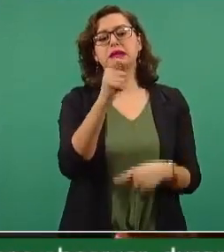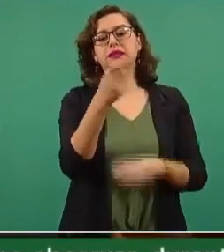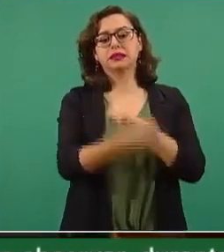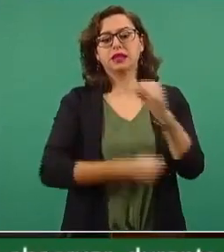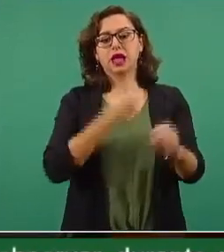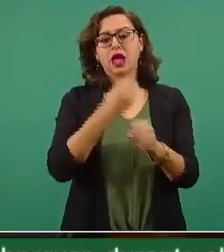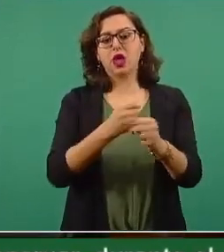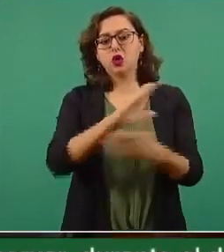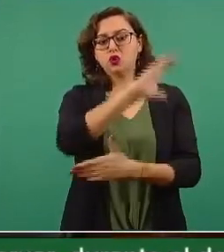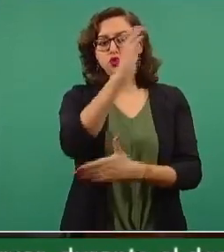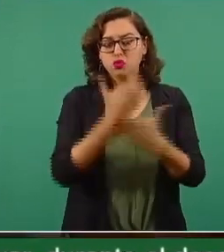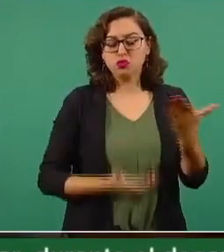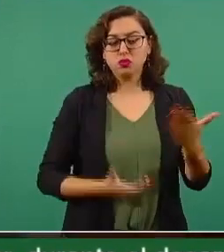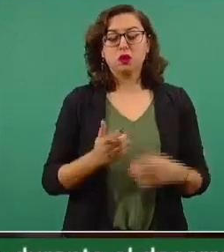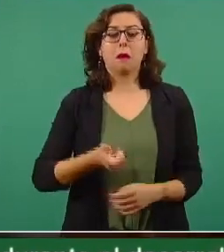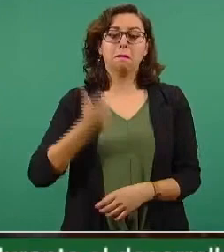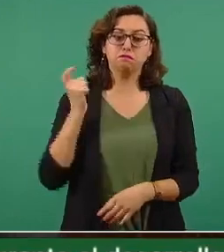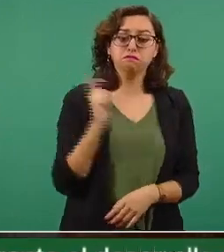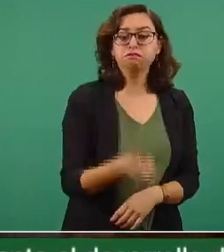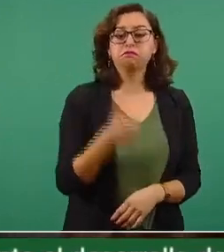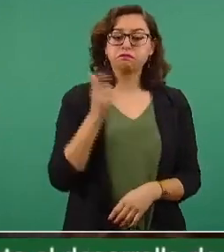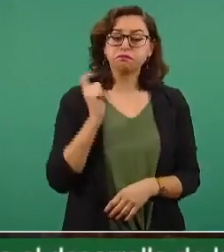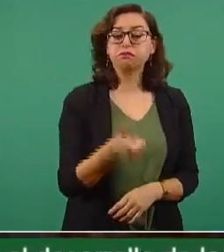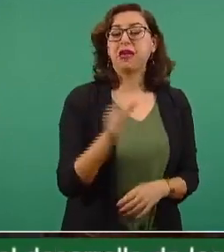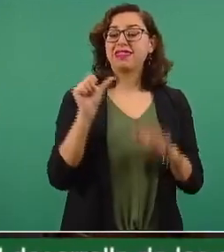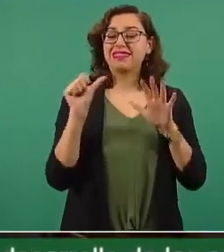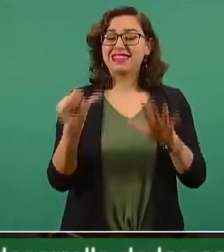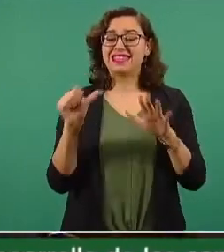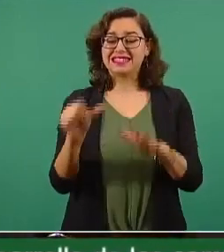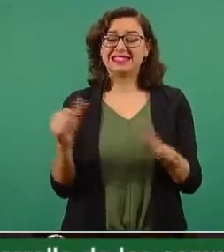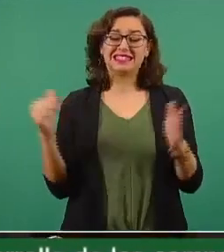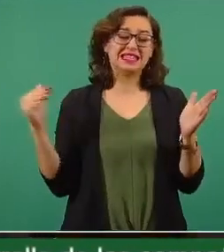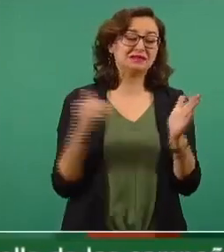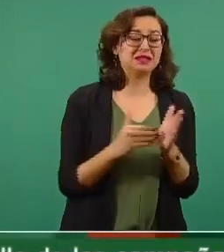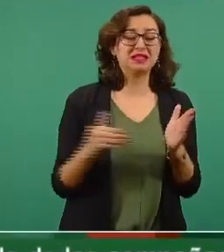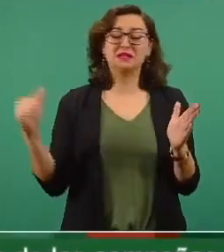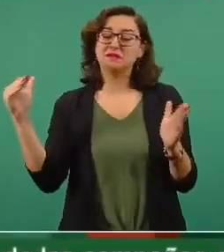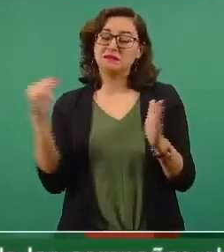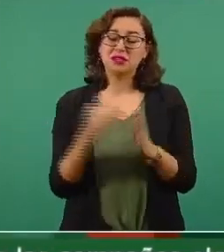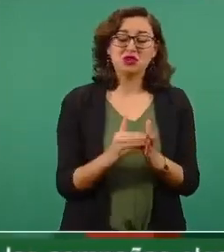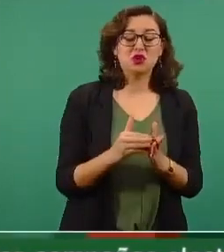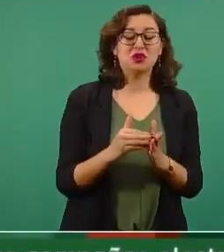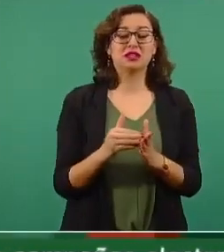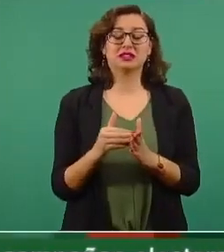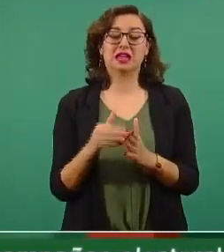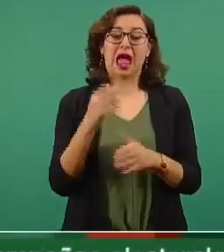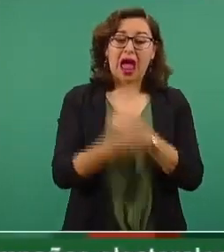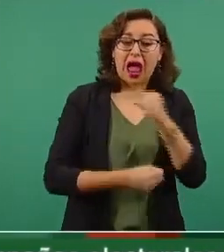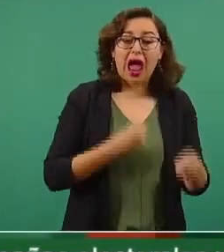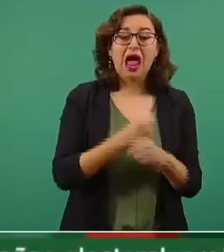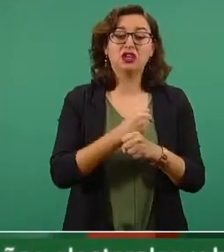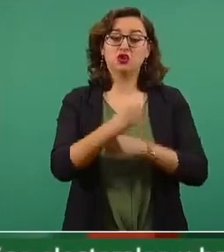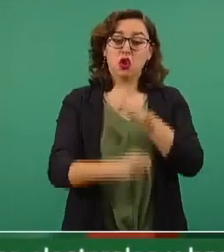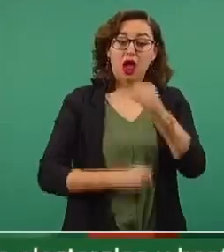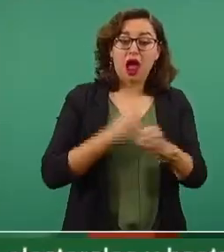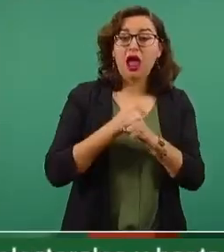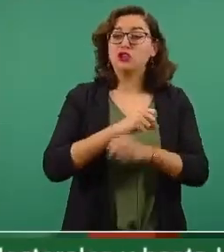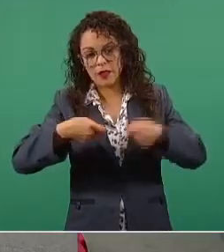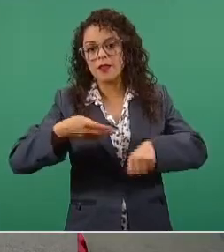fue provocada por una red de traficantes de influencias, medios, empresarios y políticos de la